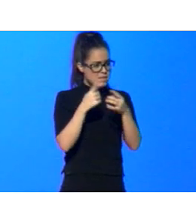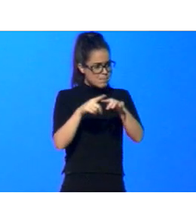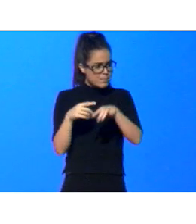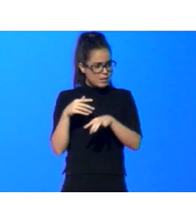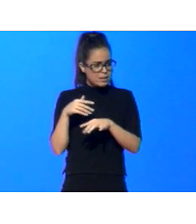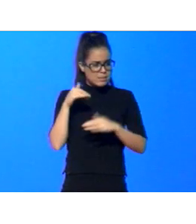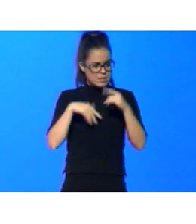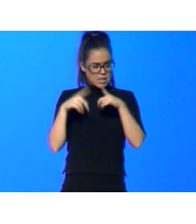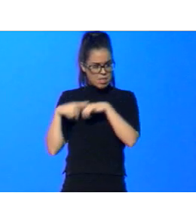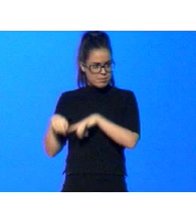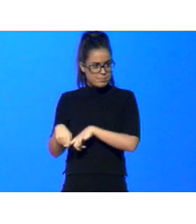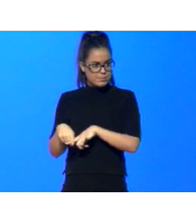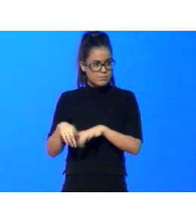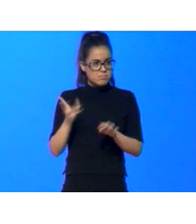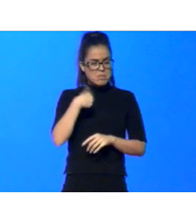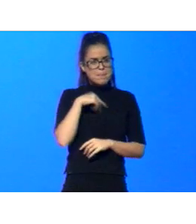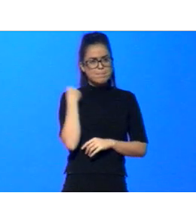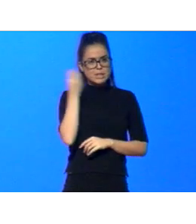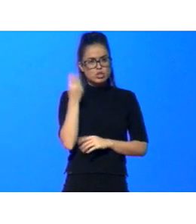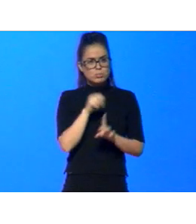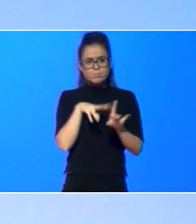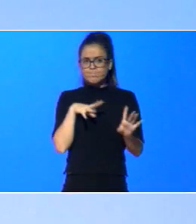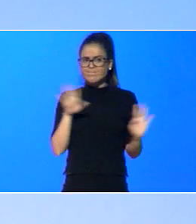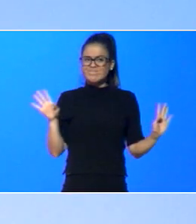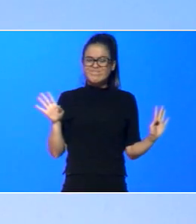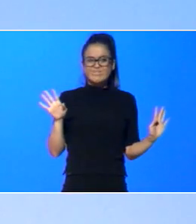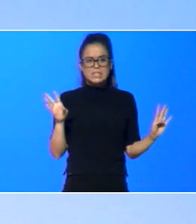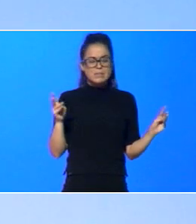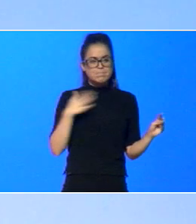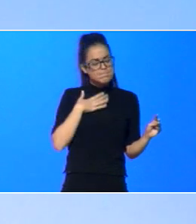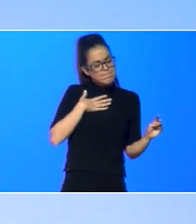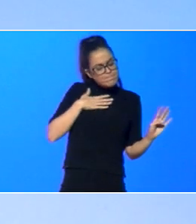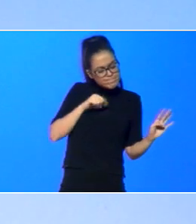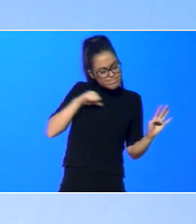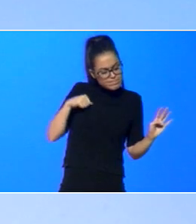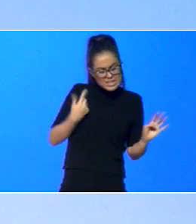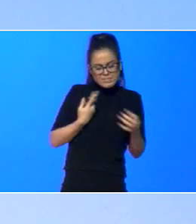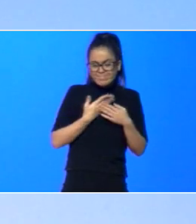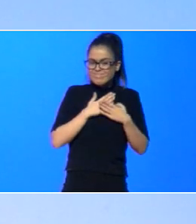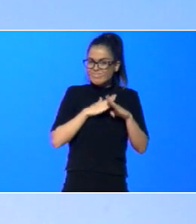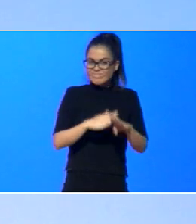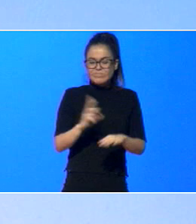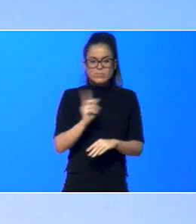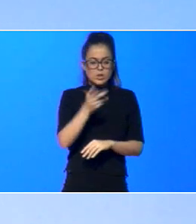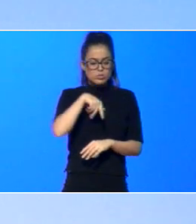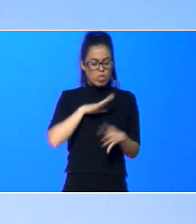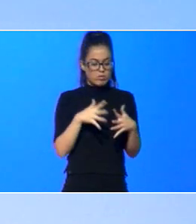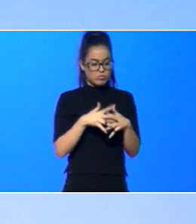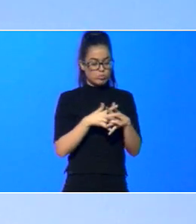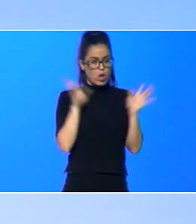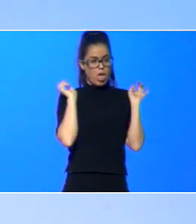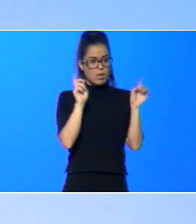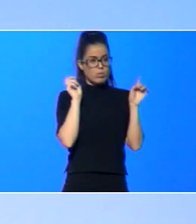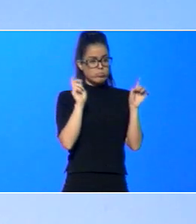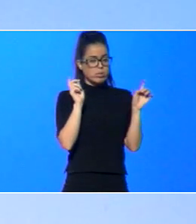una atención desde mi punto de vista insuficiente cuando hablamos de estructura educativa la estructura educativa